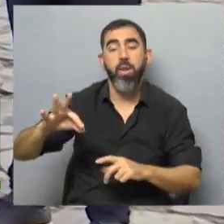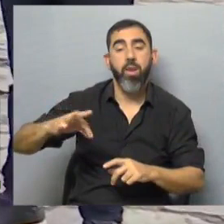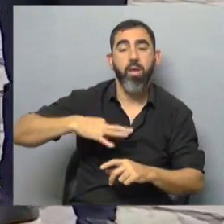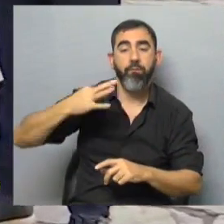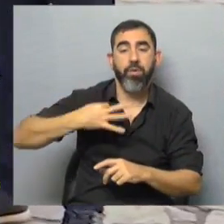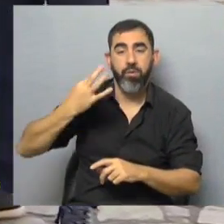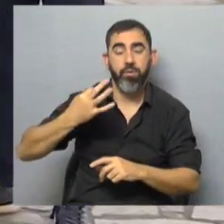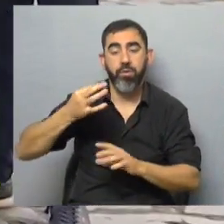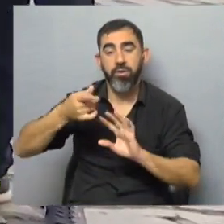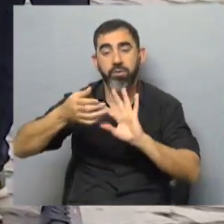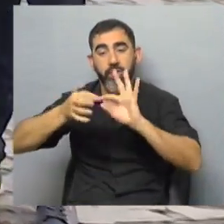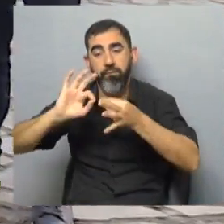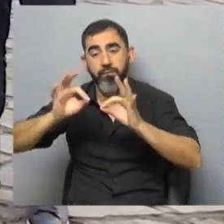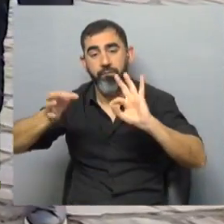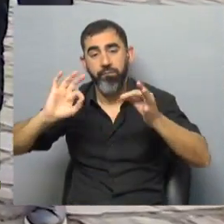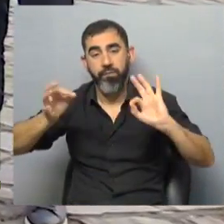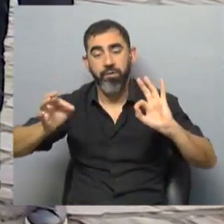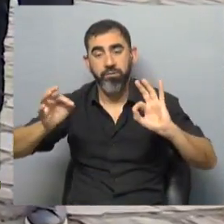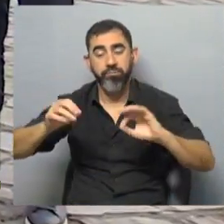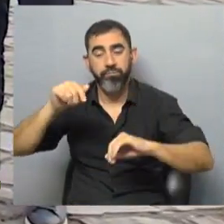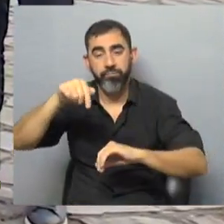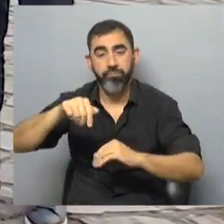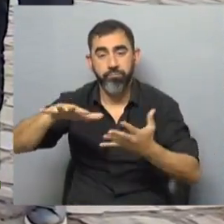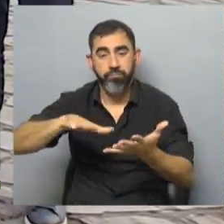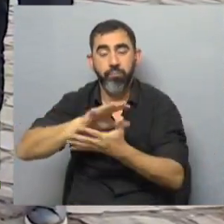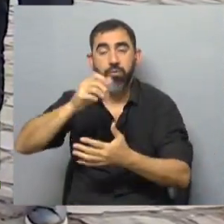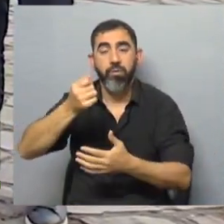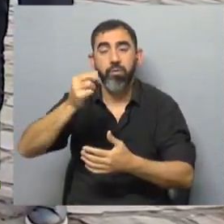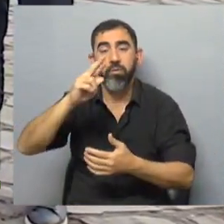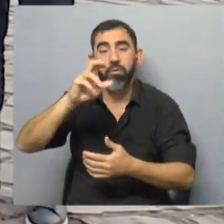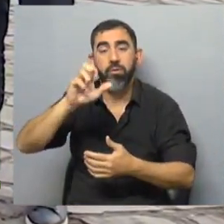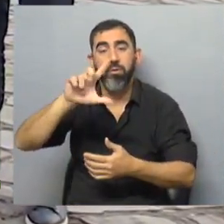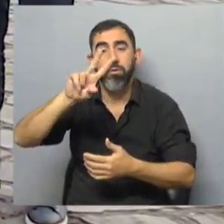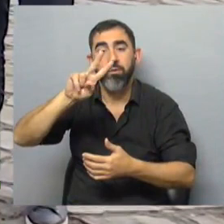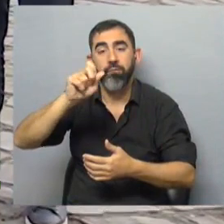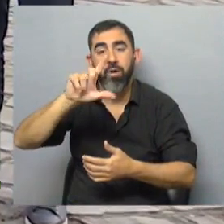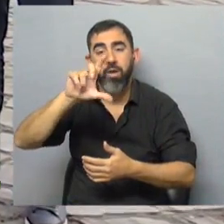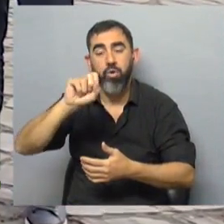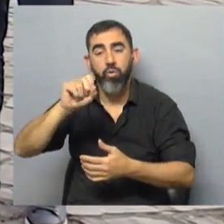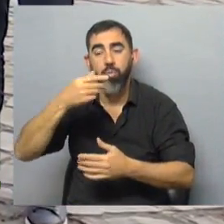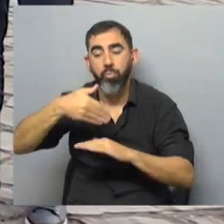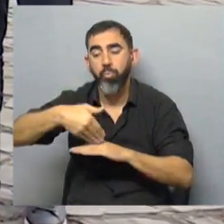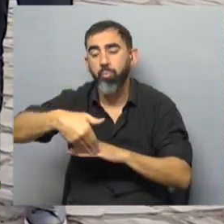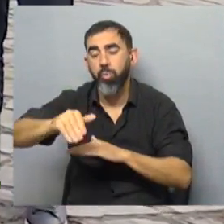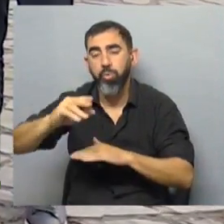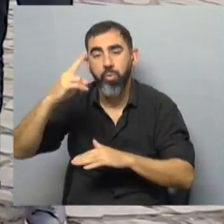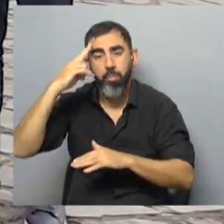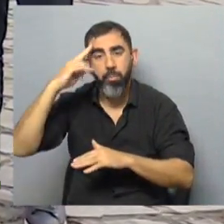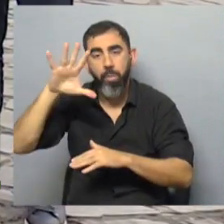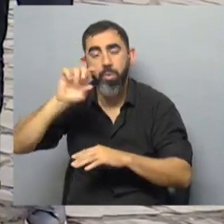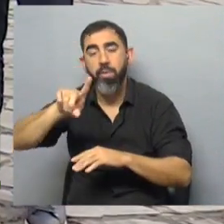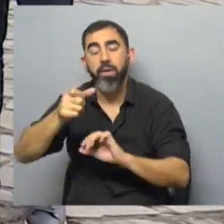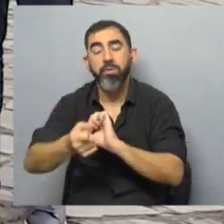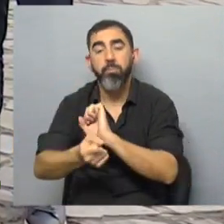Así es la estela que aparece aquí en el espacio Julio Arévalo. Muy pronto vamos a tener el memorial de las